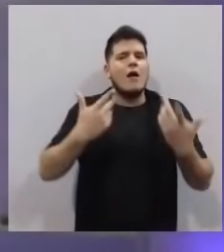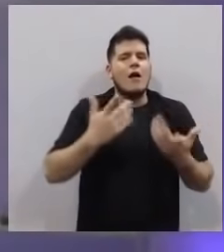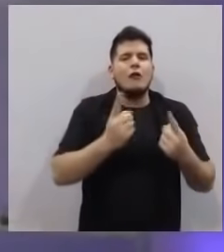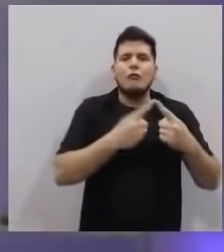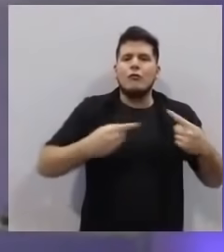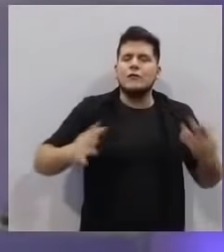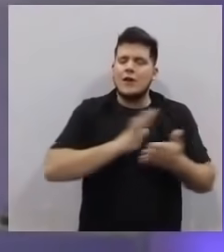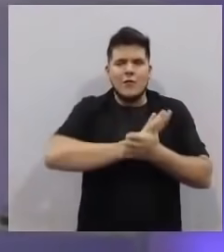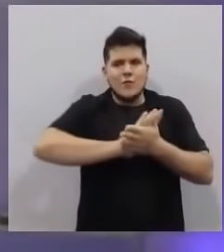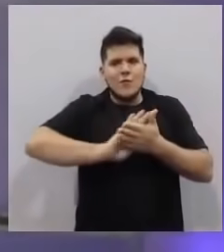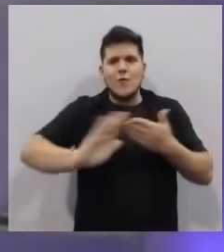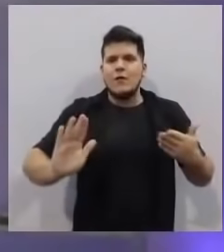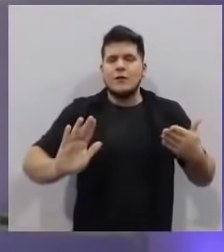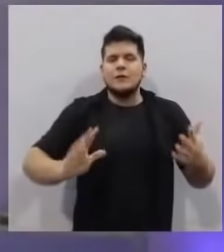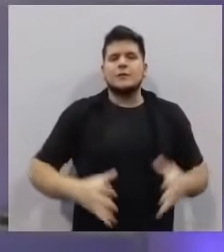tú crees